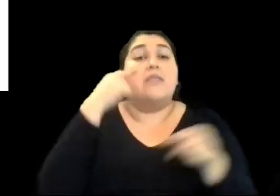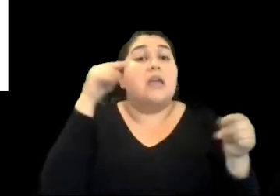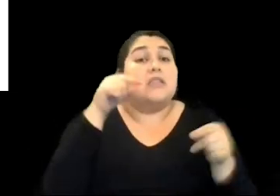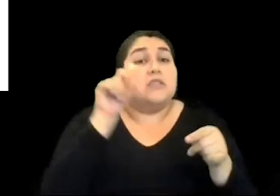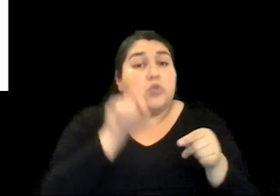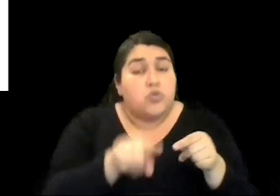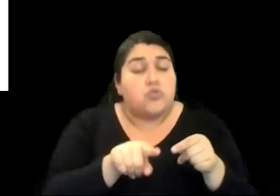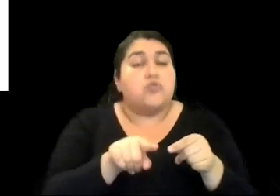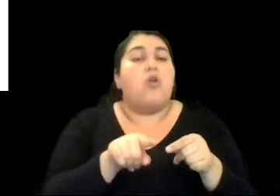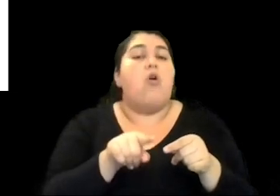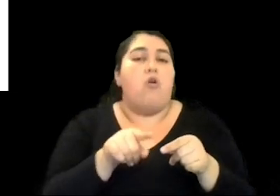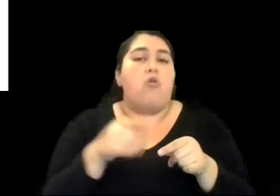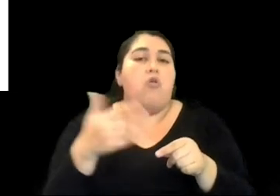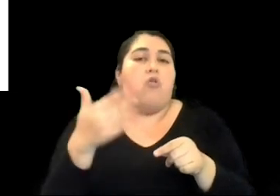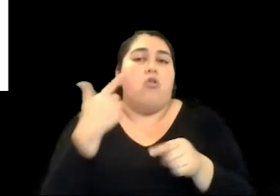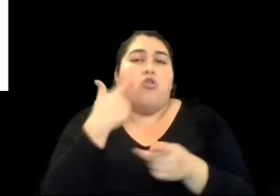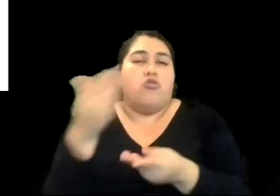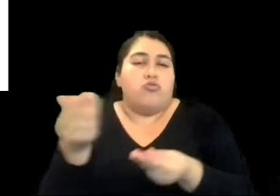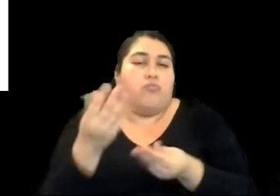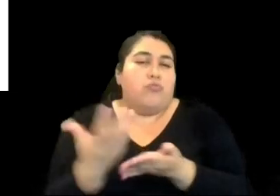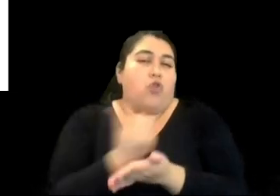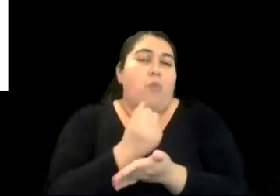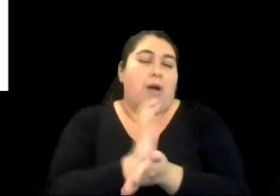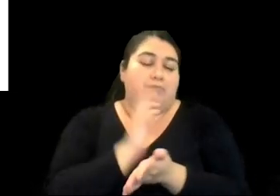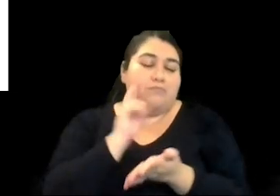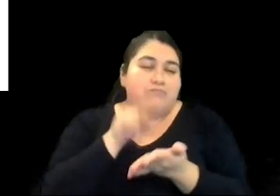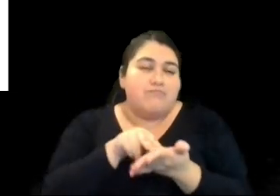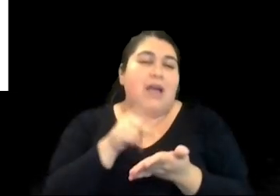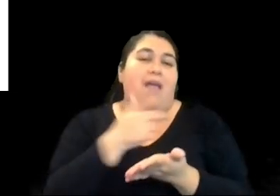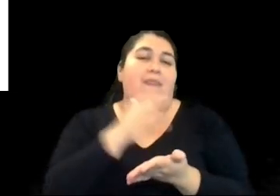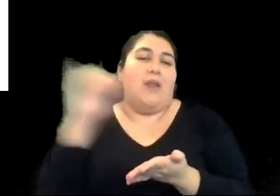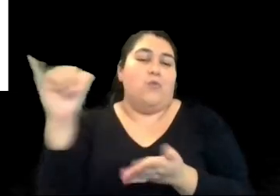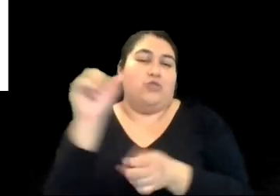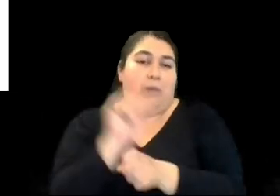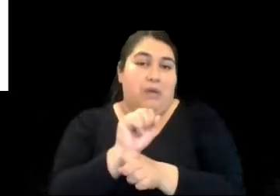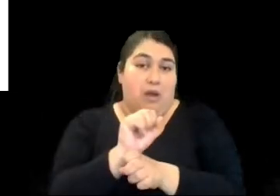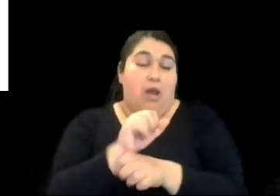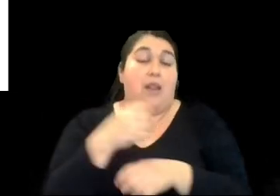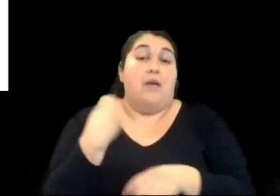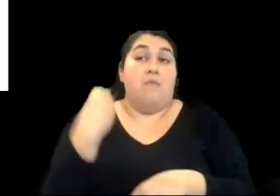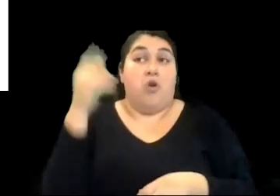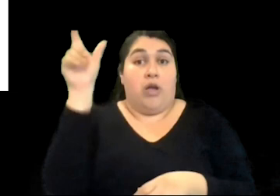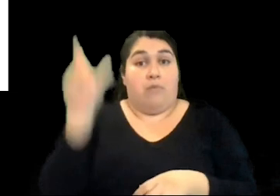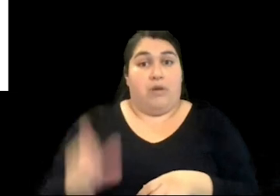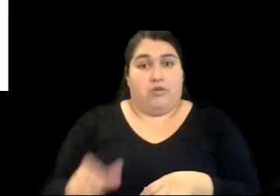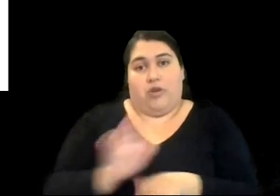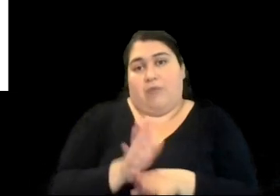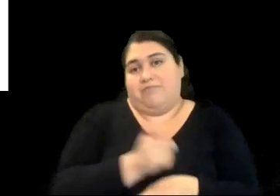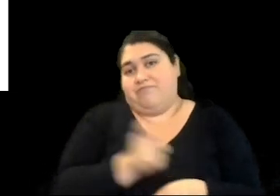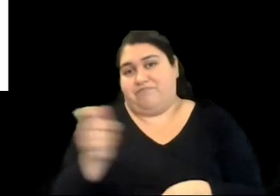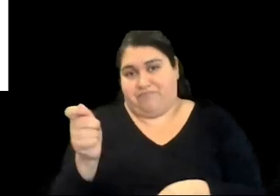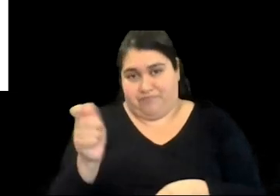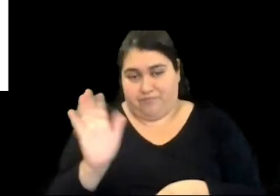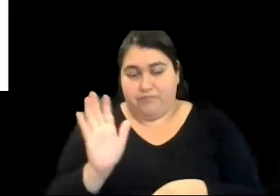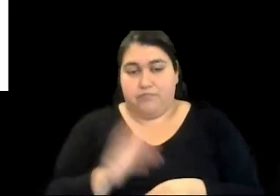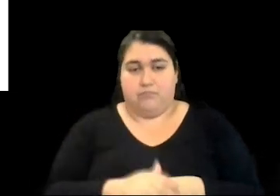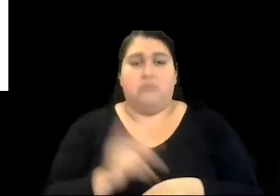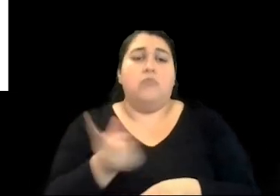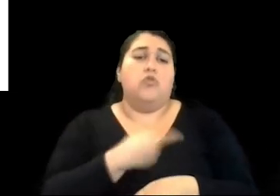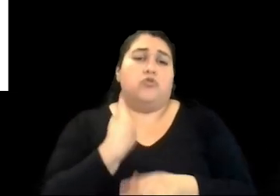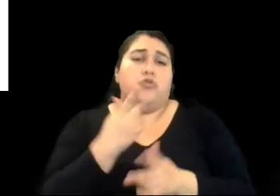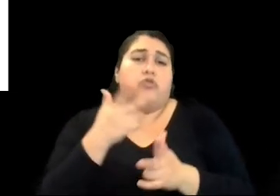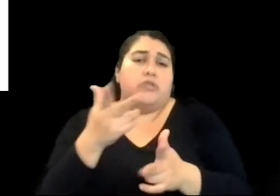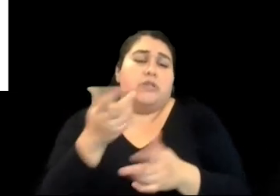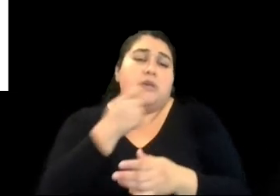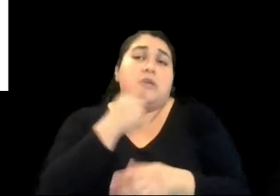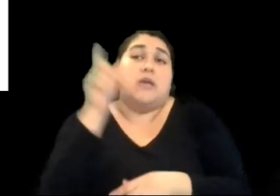la denuncia penal por la adhesión del contribuyente a este régimen. Entonces, nosotros podemos decir que hoy un contribuyente que